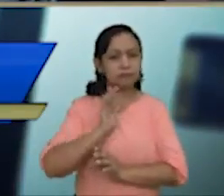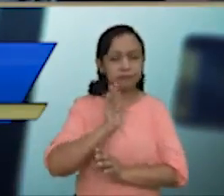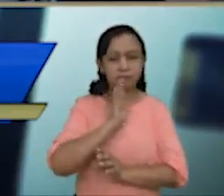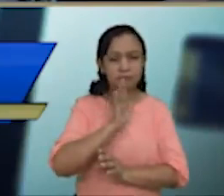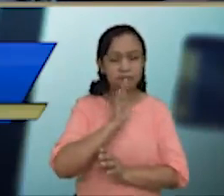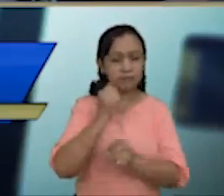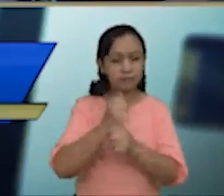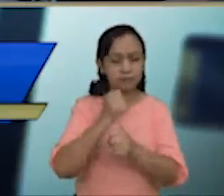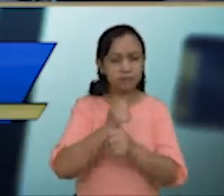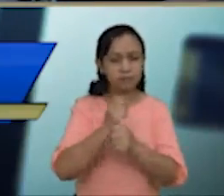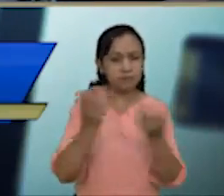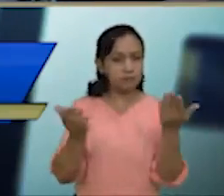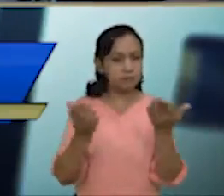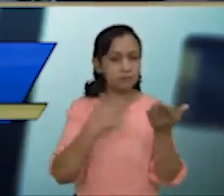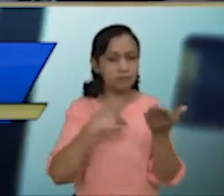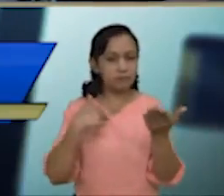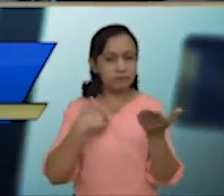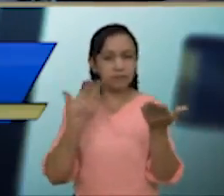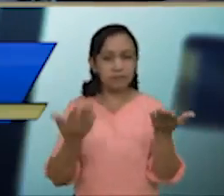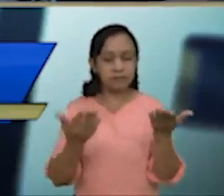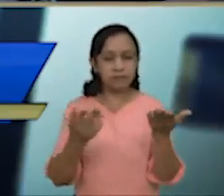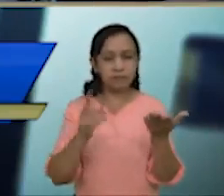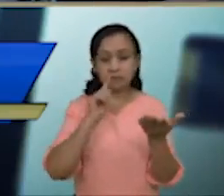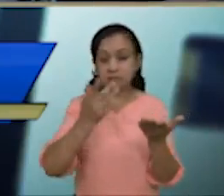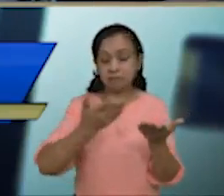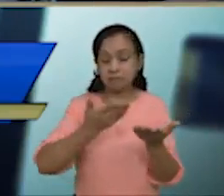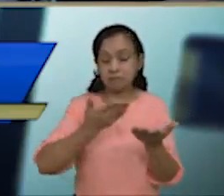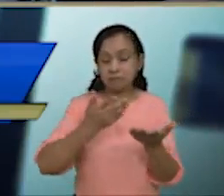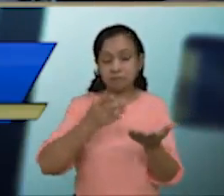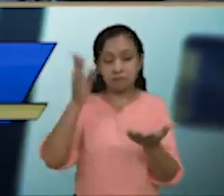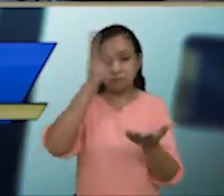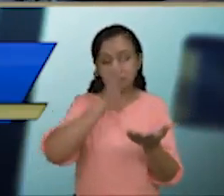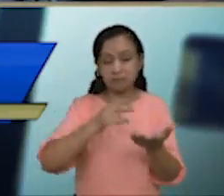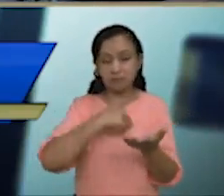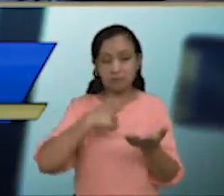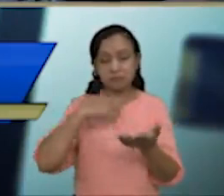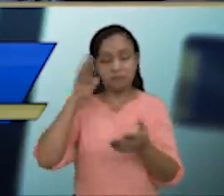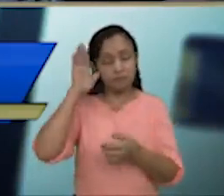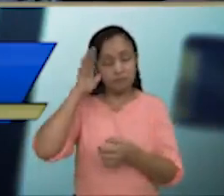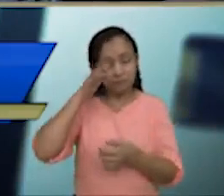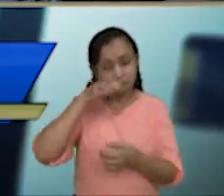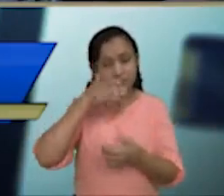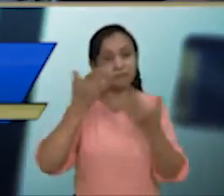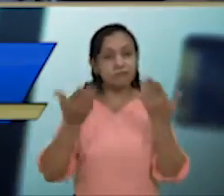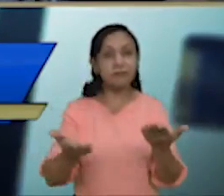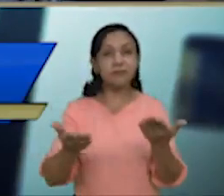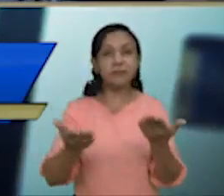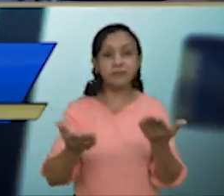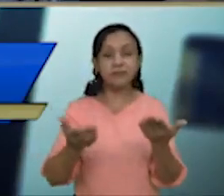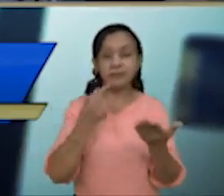están en las redes sociales, ¿verdad?, que cuestionan lo que nunca han hecho. Entonces, a mí eso me da un poco de tristeza, porque